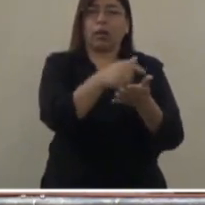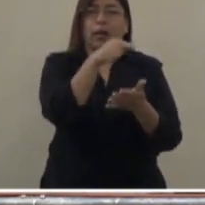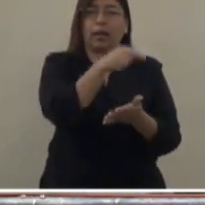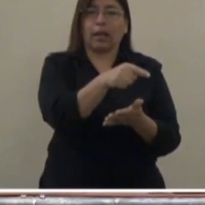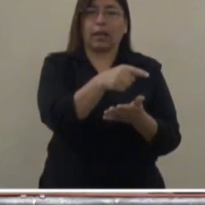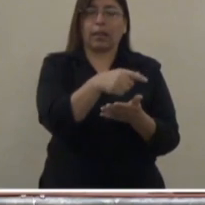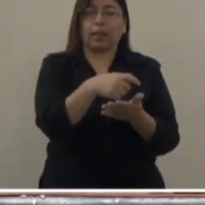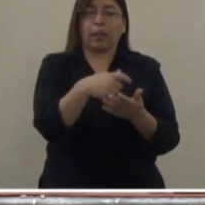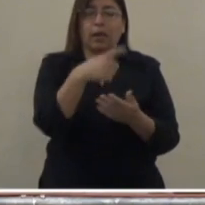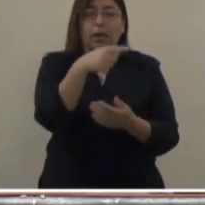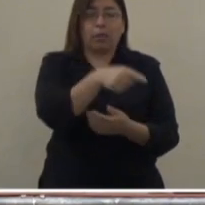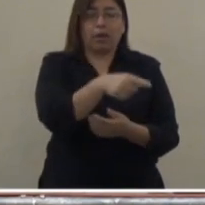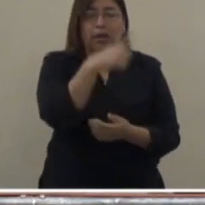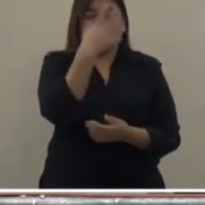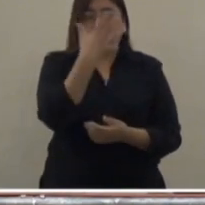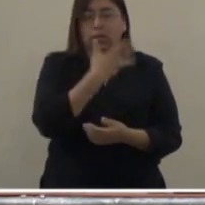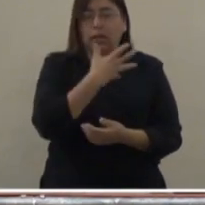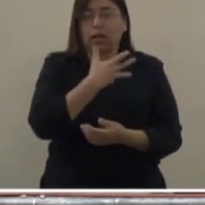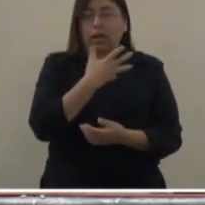del indigente.